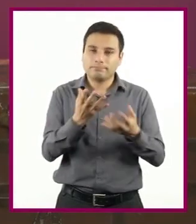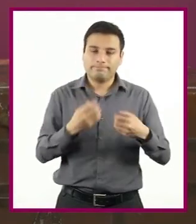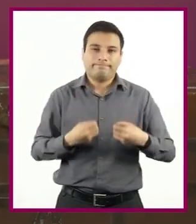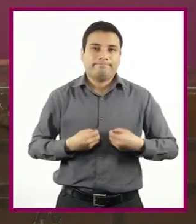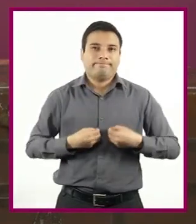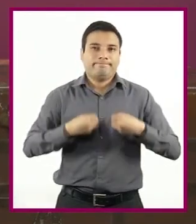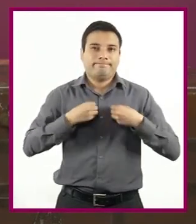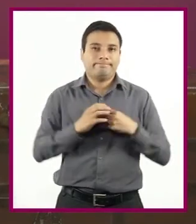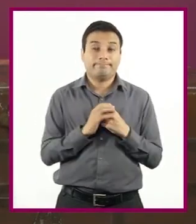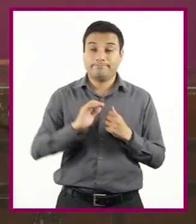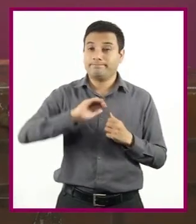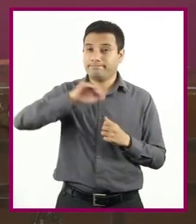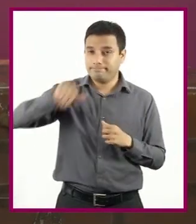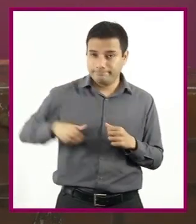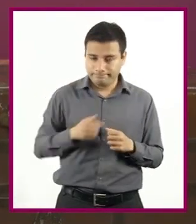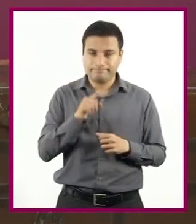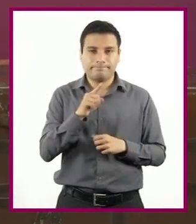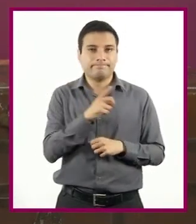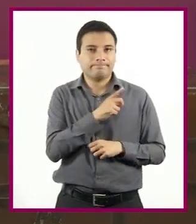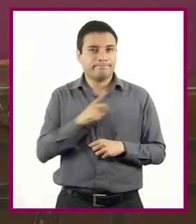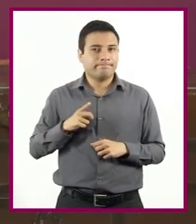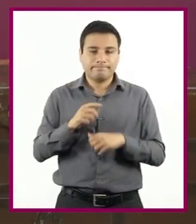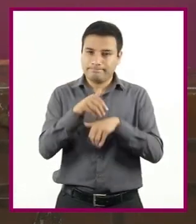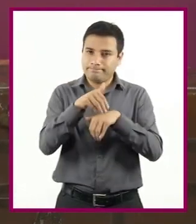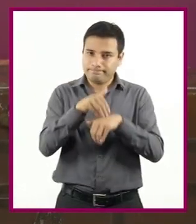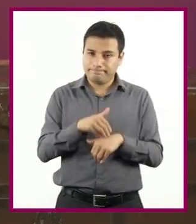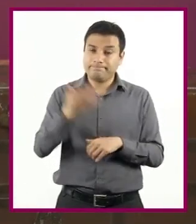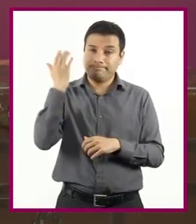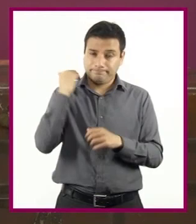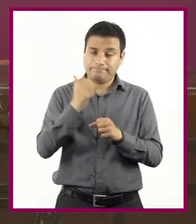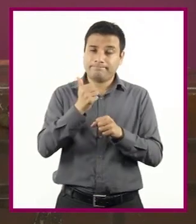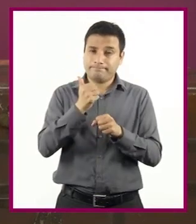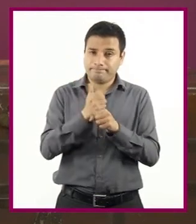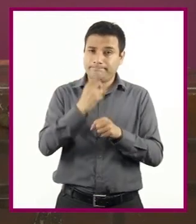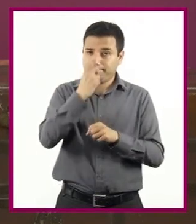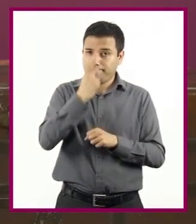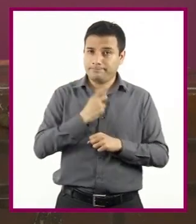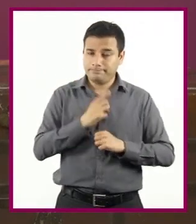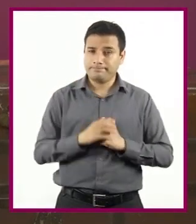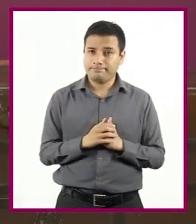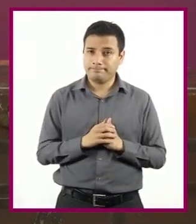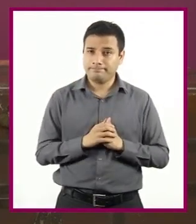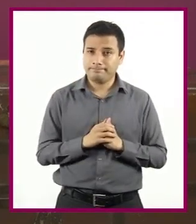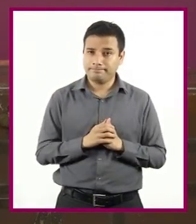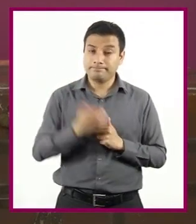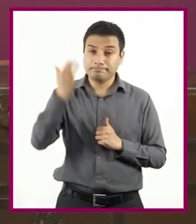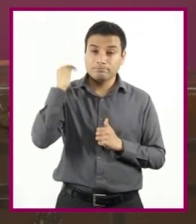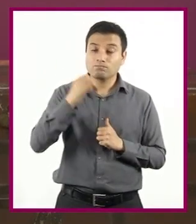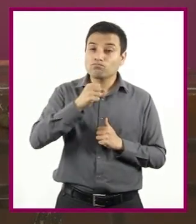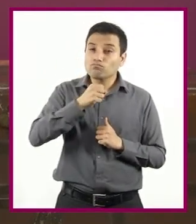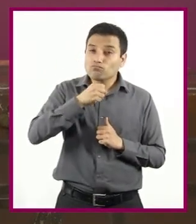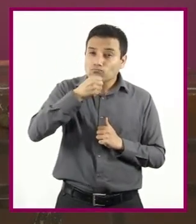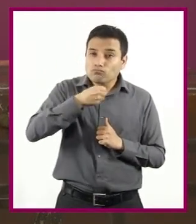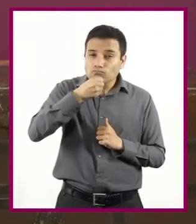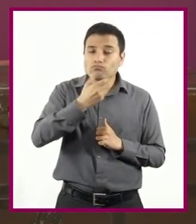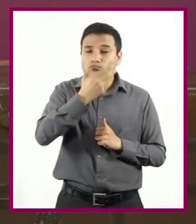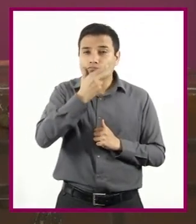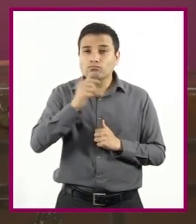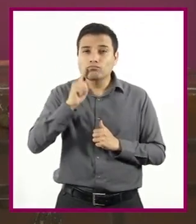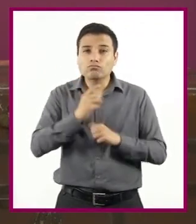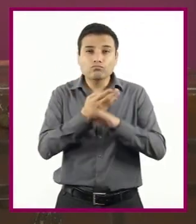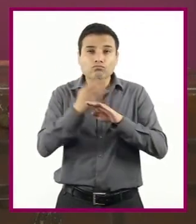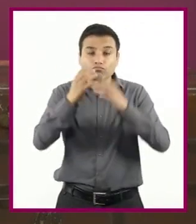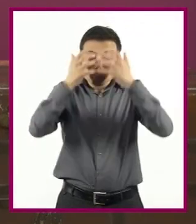guardadas, que se deben guardar, que nos dejaron nuestros ancestros, los viejos y las viejas de pelo blanco de